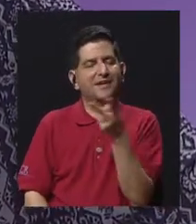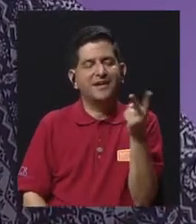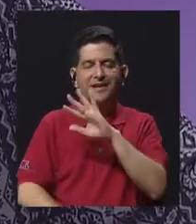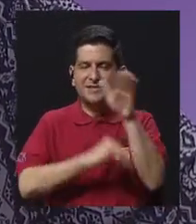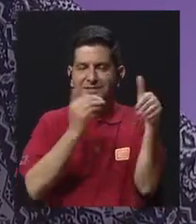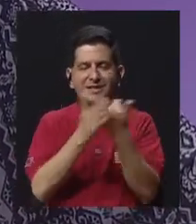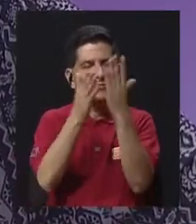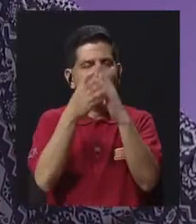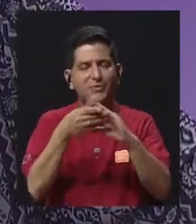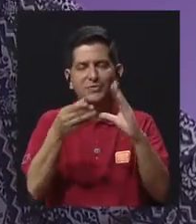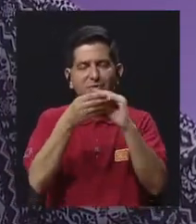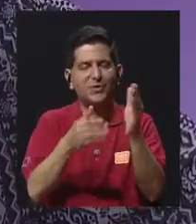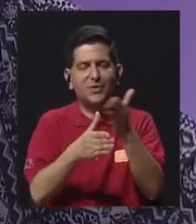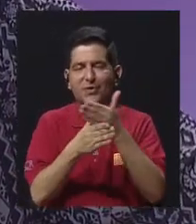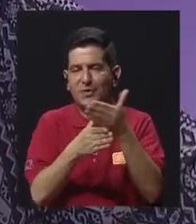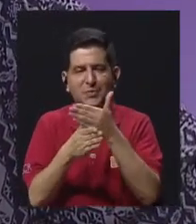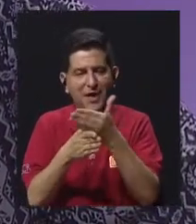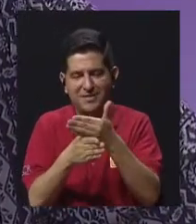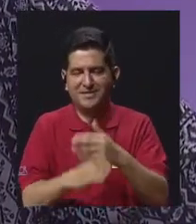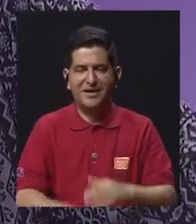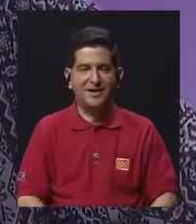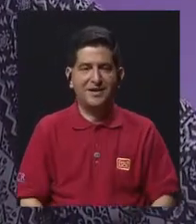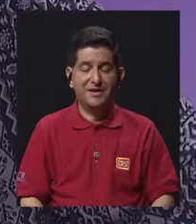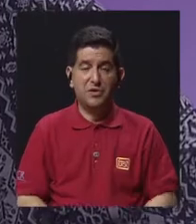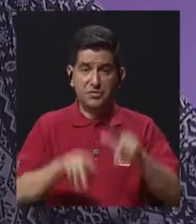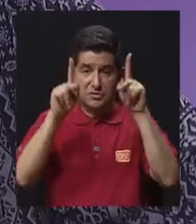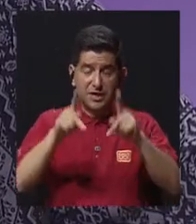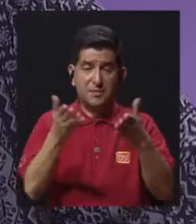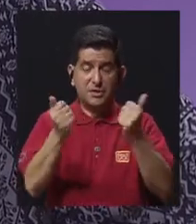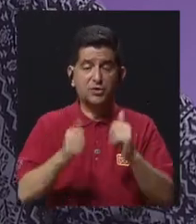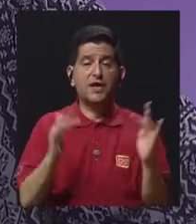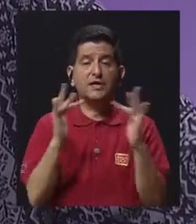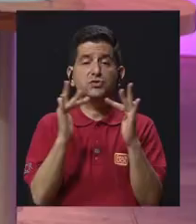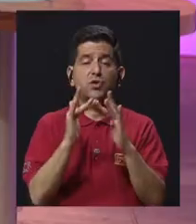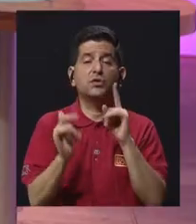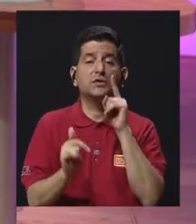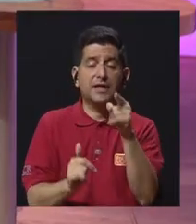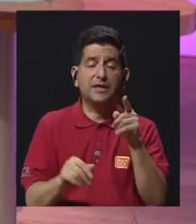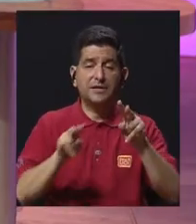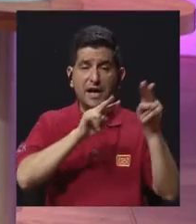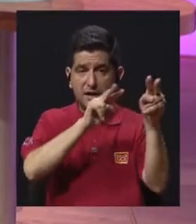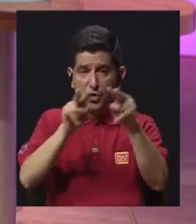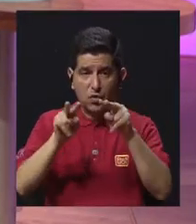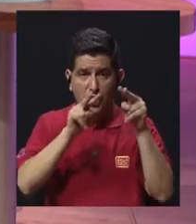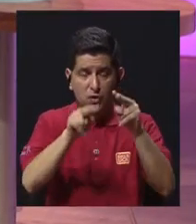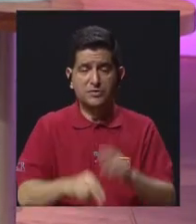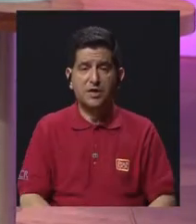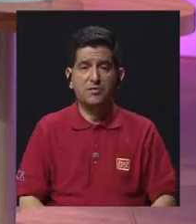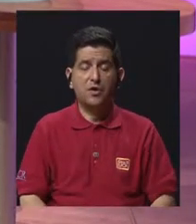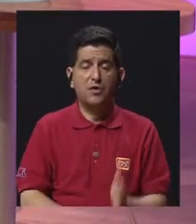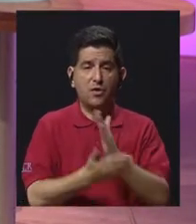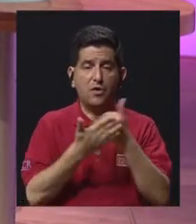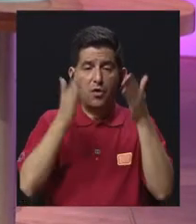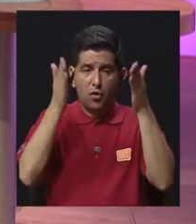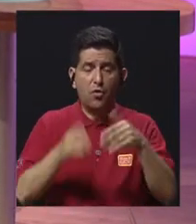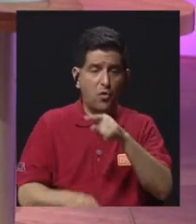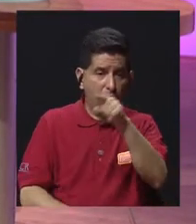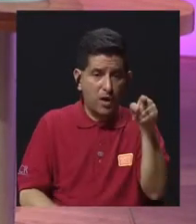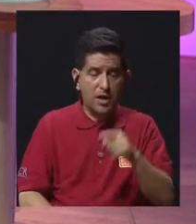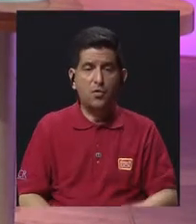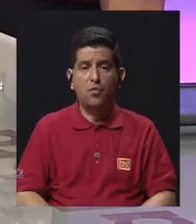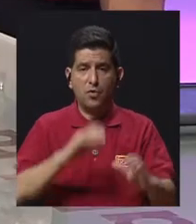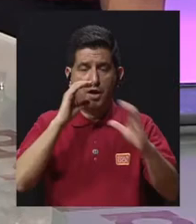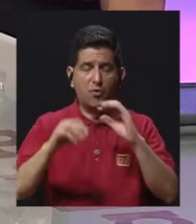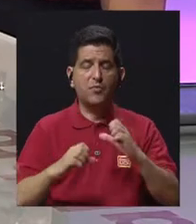que nos han compartido. Si las personas se quieren poner en contacto con el observatorio, con alguna de ustedes, pueden escribir a